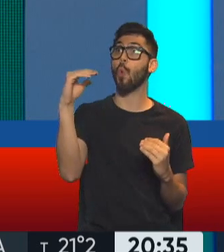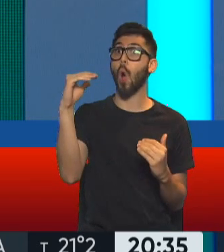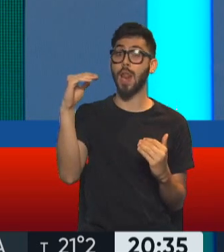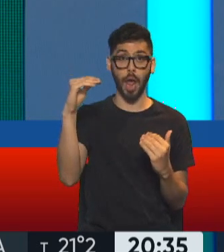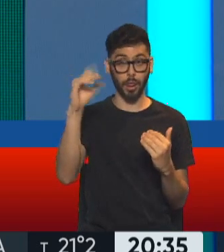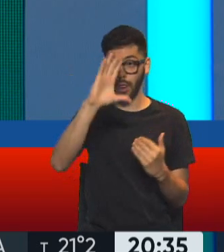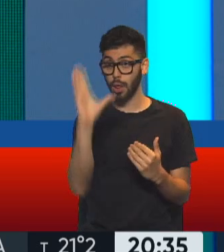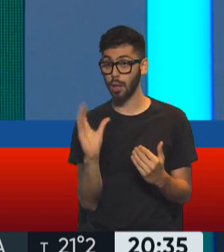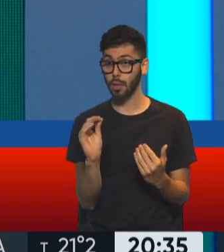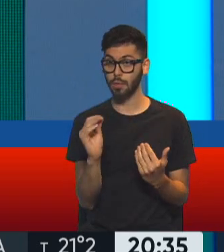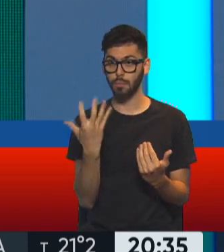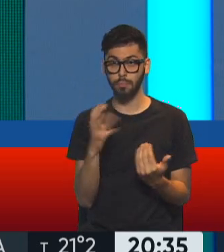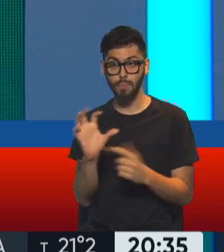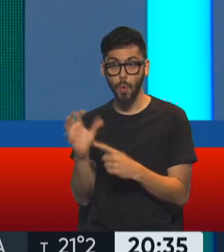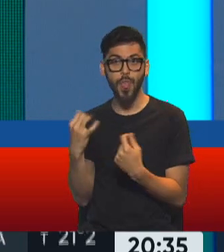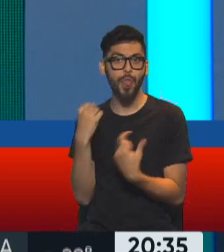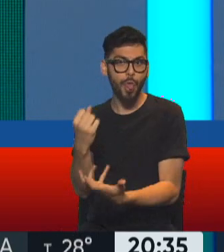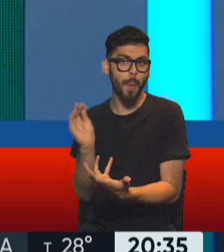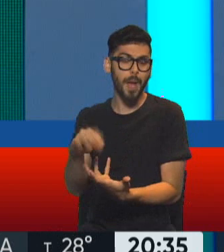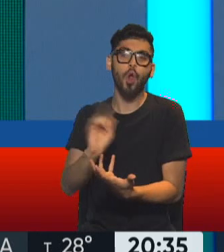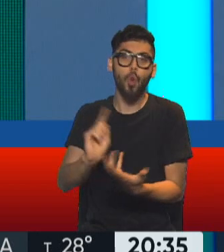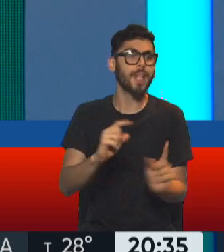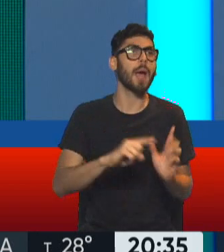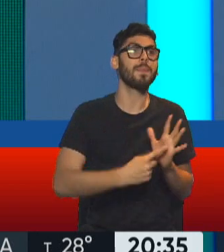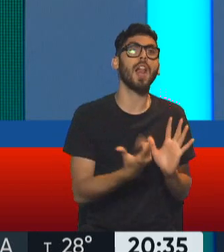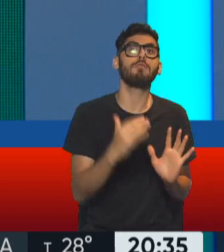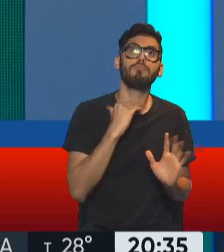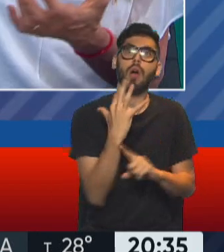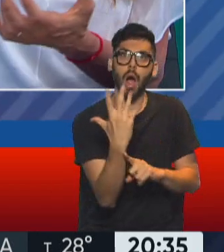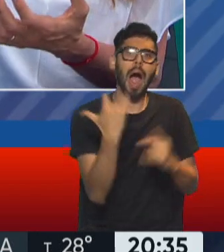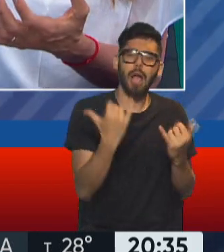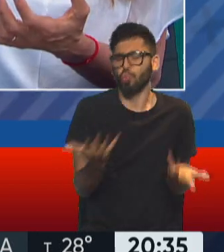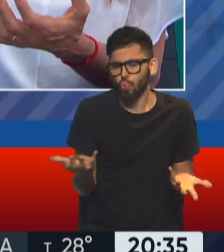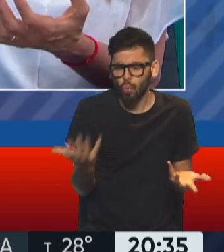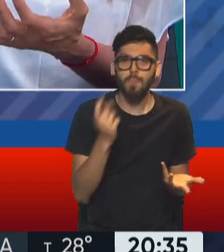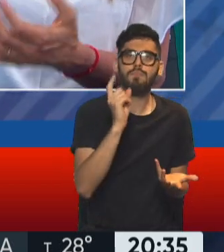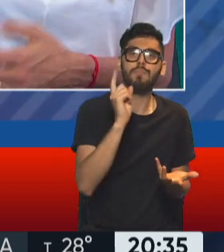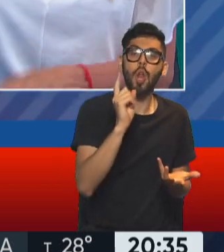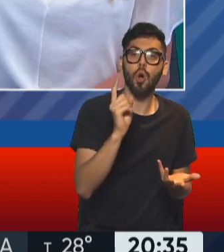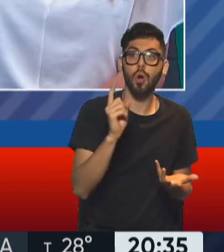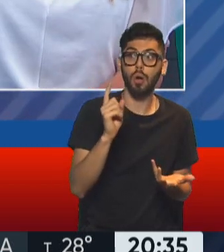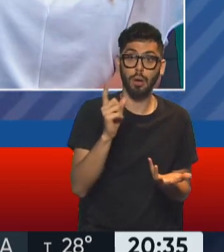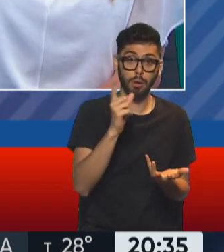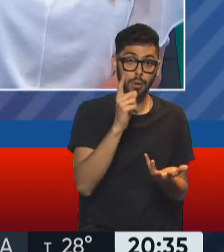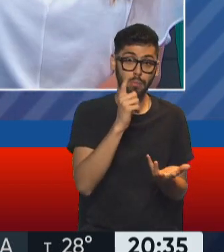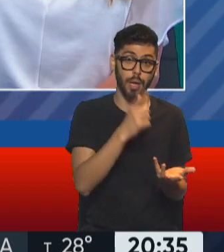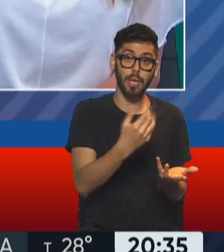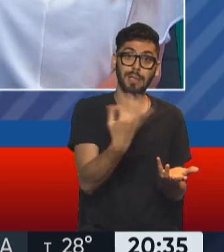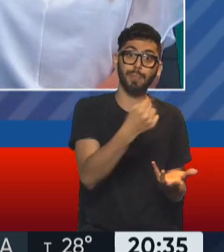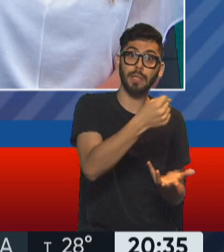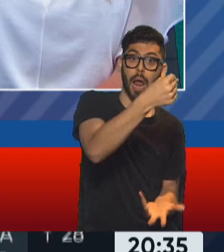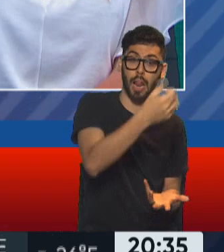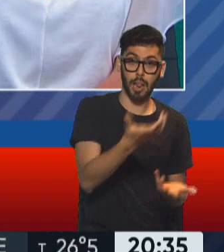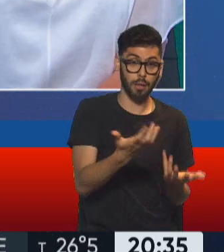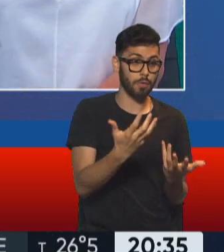que fortalecer es al gobierno de la provincia. No porque en la ciudad no haya delito, sino porque realmente hubo un dedo que privilegió a Ciudad de Buenos Aires, que fue el de Macri a